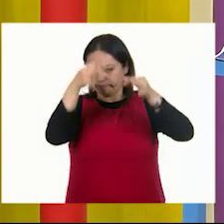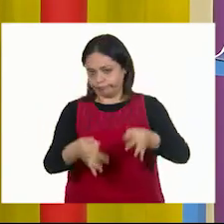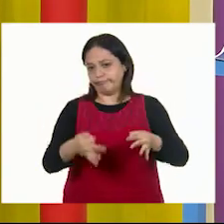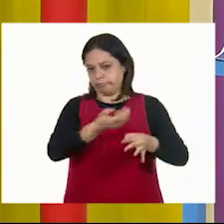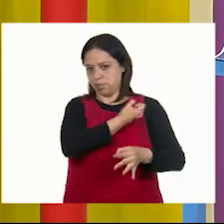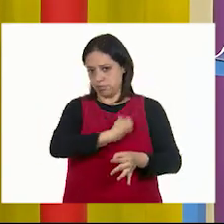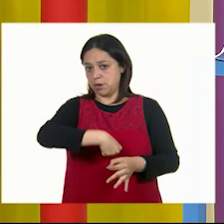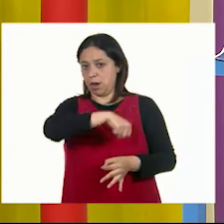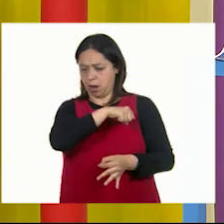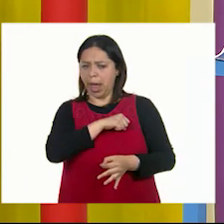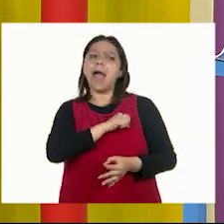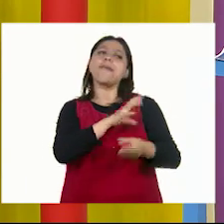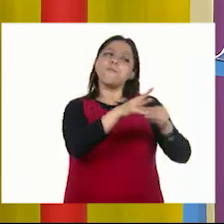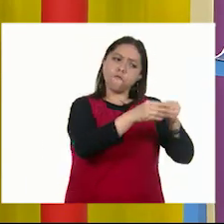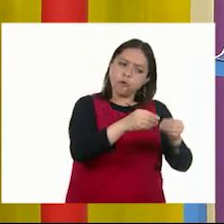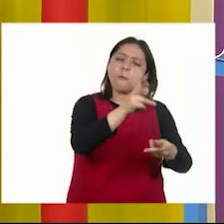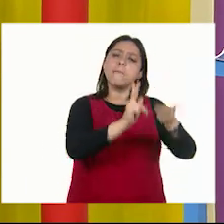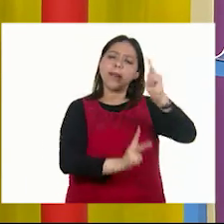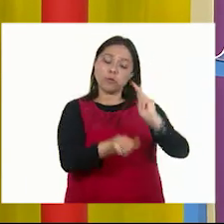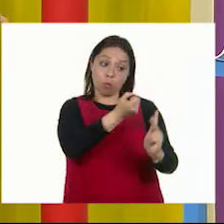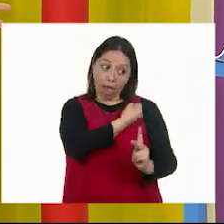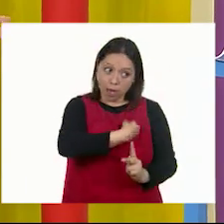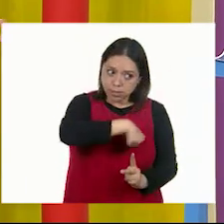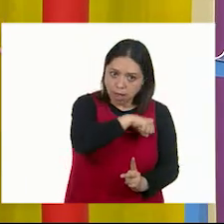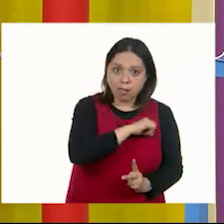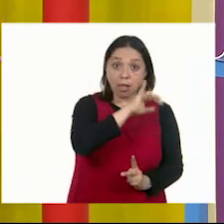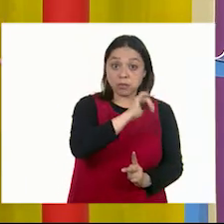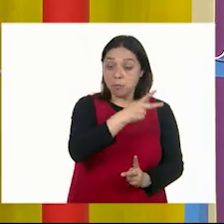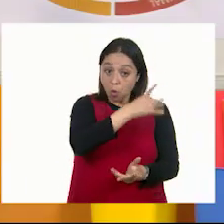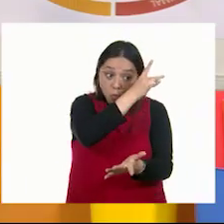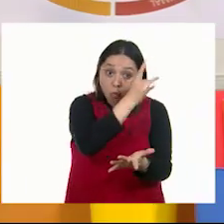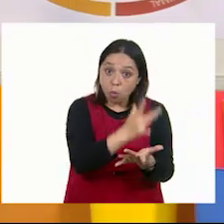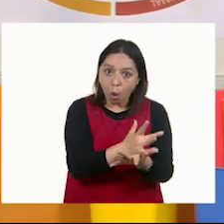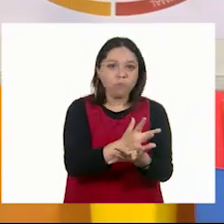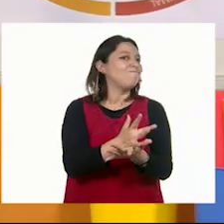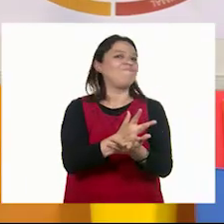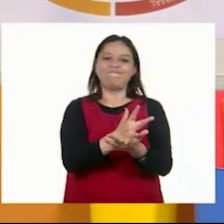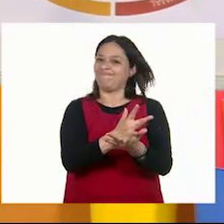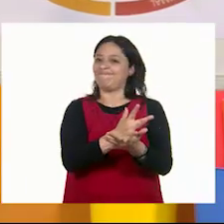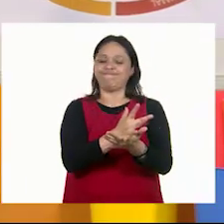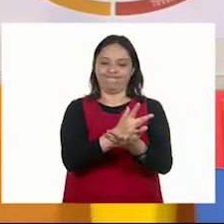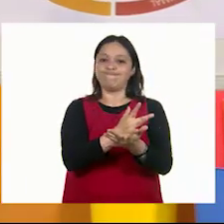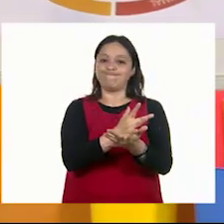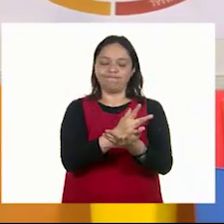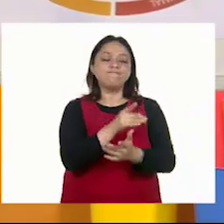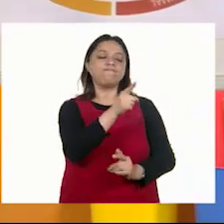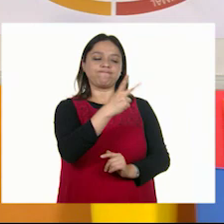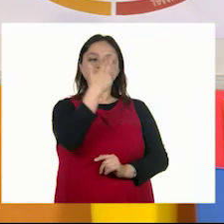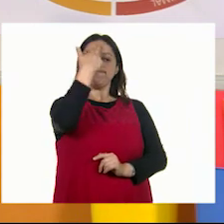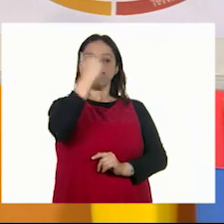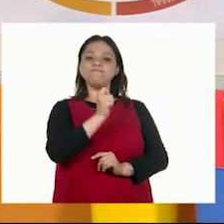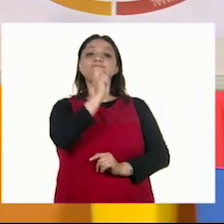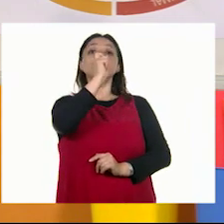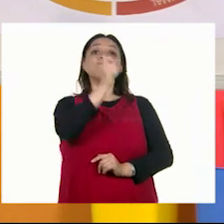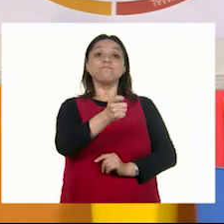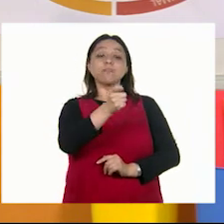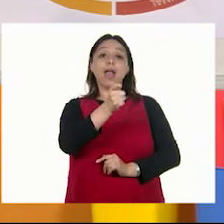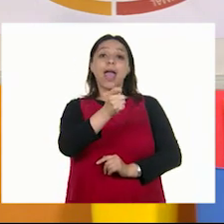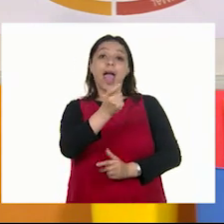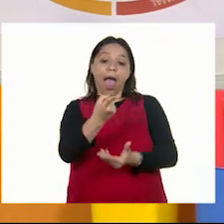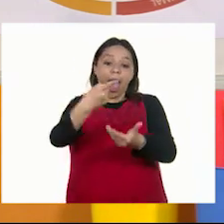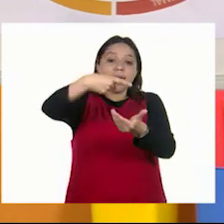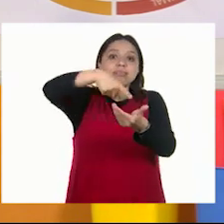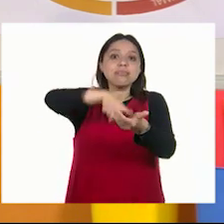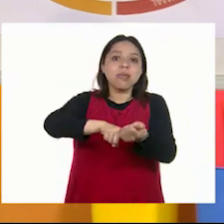y las verduras son muy saludables, no podemos comer solo eso. Tienes razón. Tenemos que incluir los diferentes